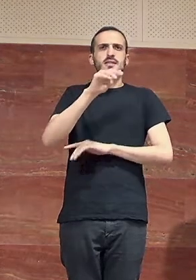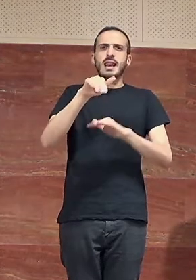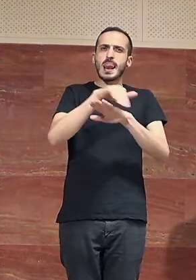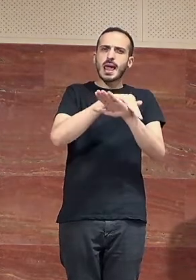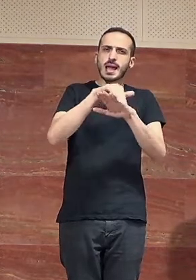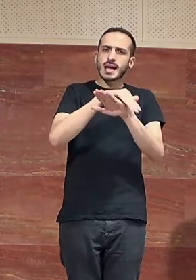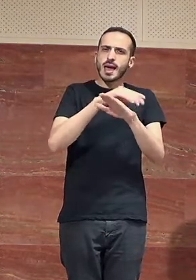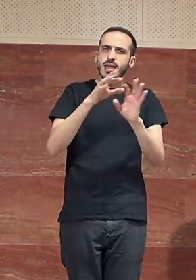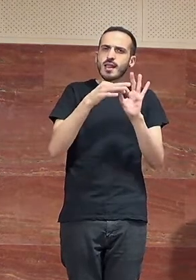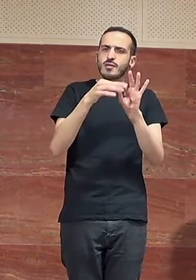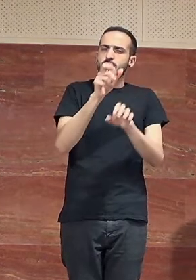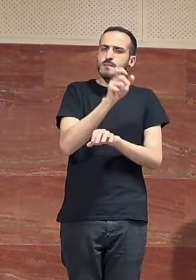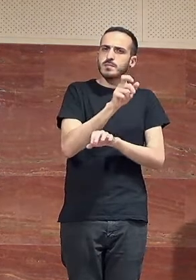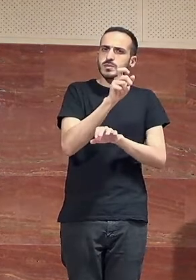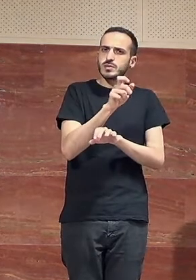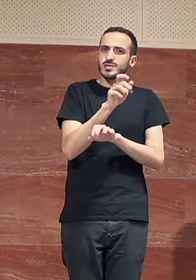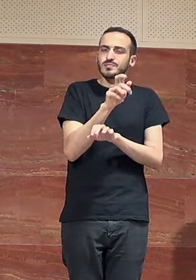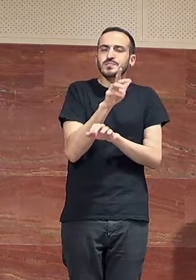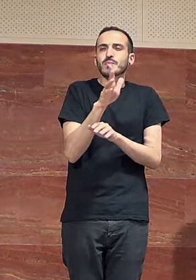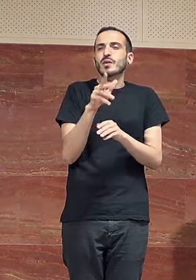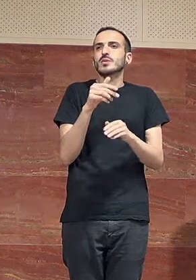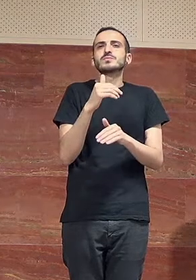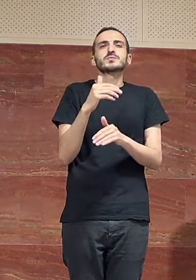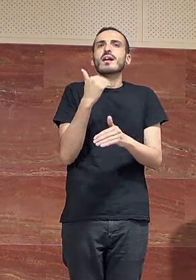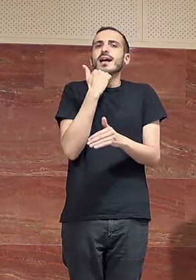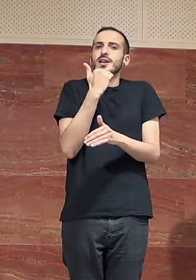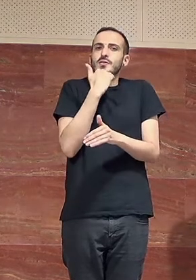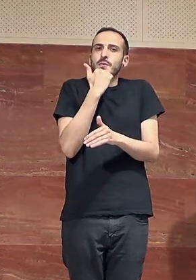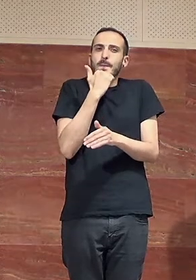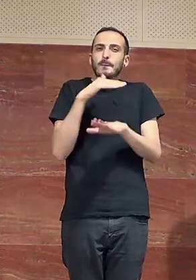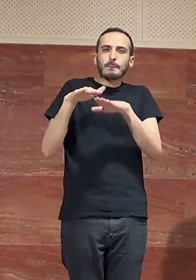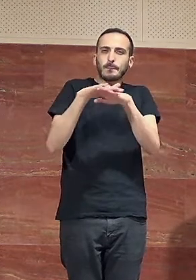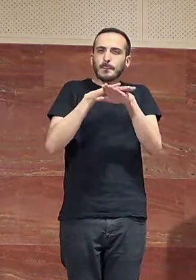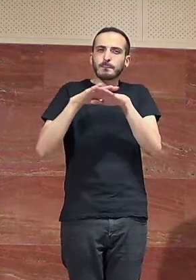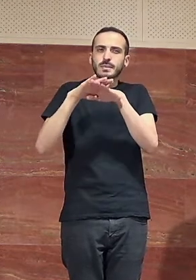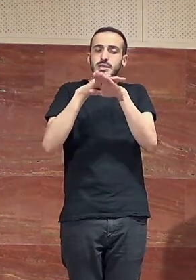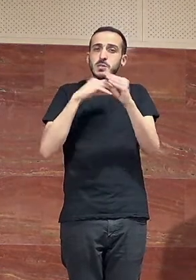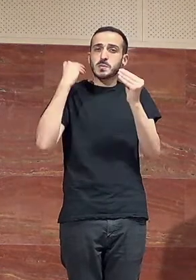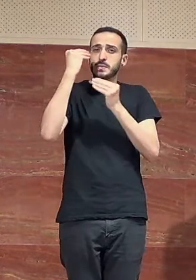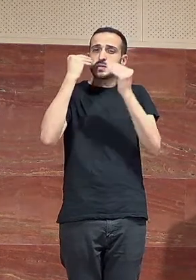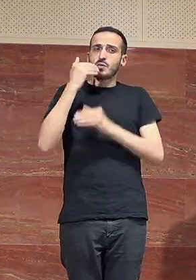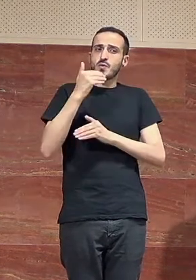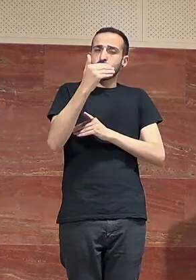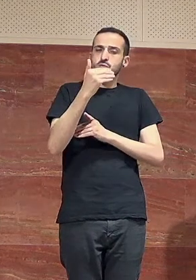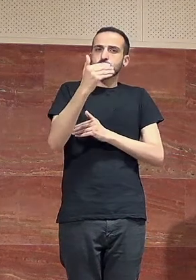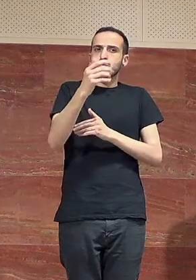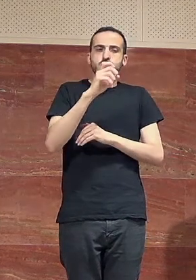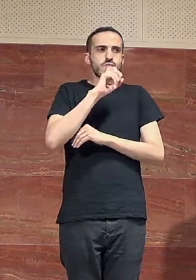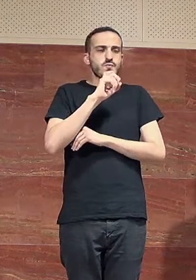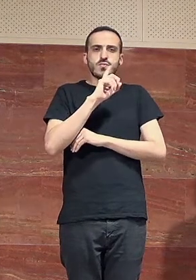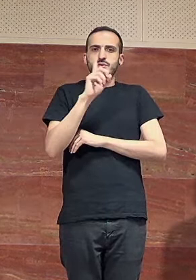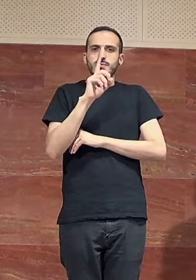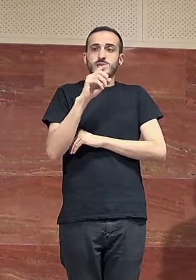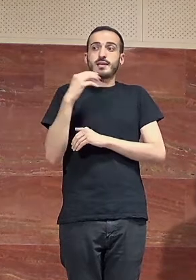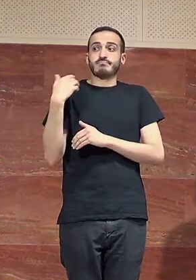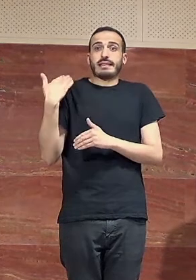siempre han sido actuaciones muy locales, que no pensaban en la continuidad más allá de su propia intervención. En los últimos años se han